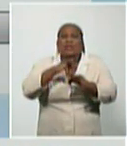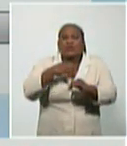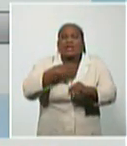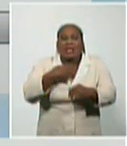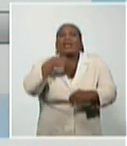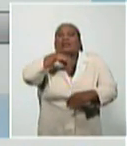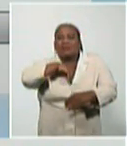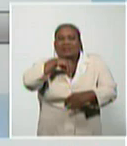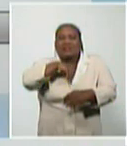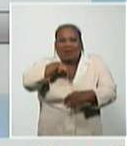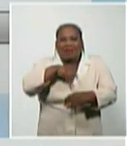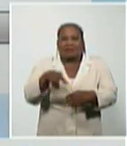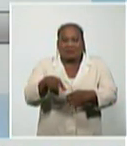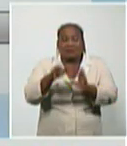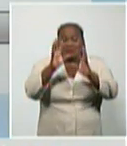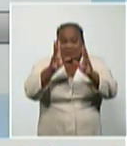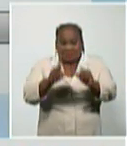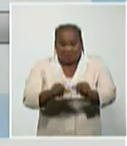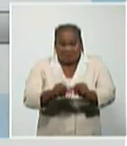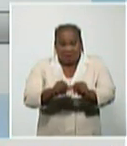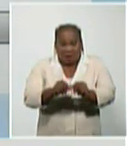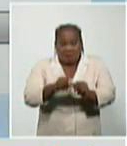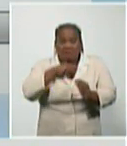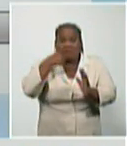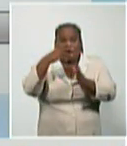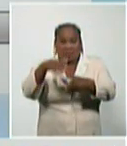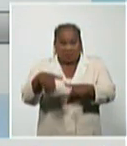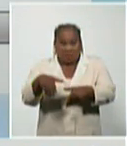en nuestra región,